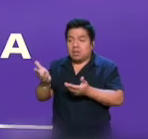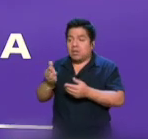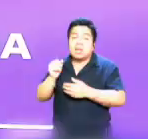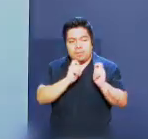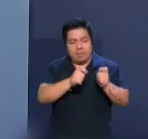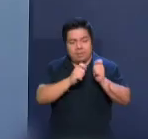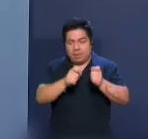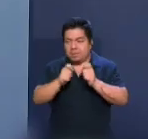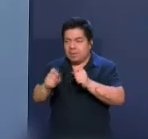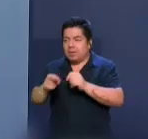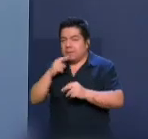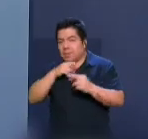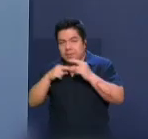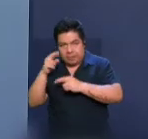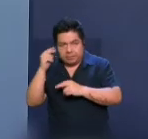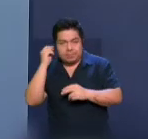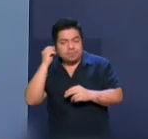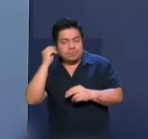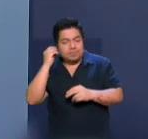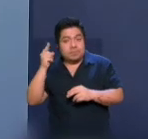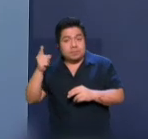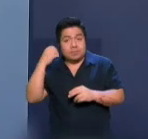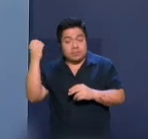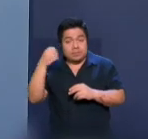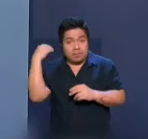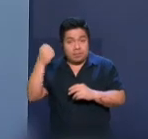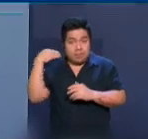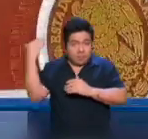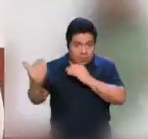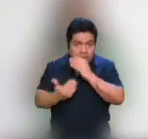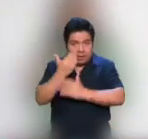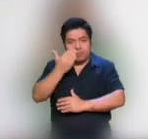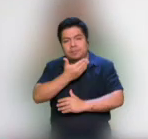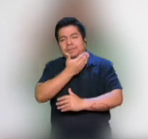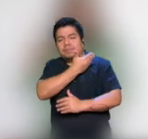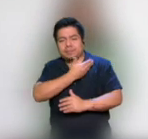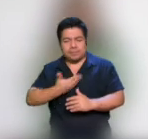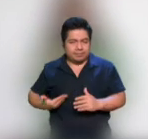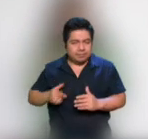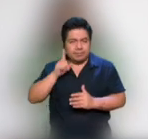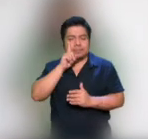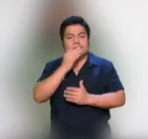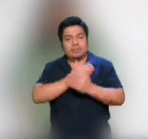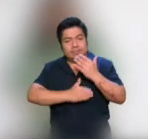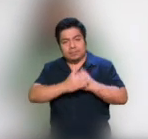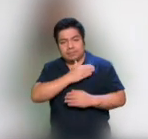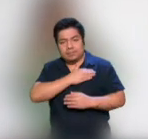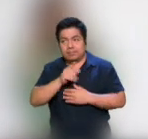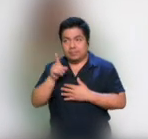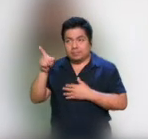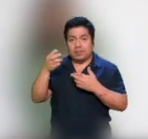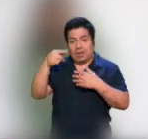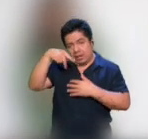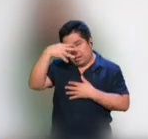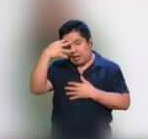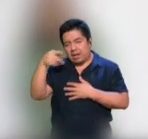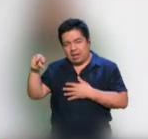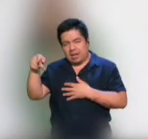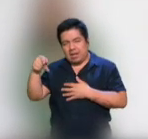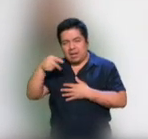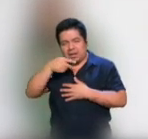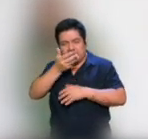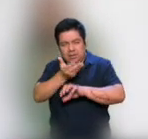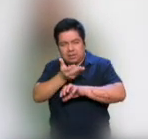Senado. Y en más información de la Conferencia Mañanera del Pueblo, la presidenta Claudia Sheinbaum respondió al embajador de Estados Unidos en México, Ken